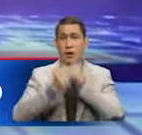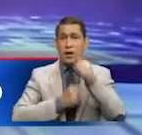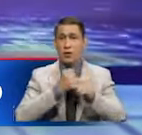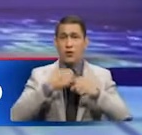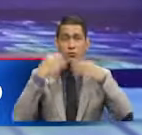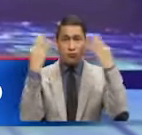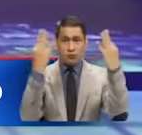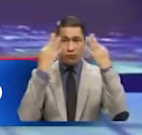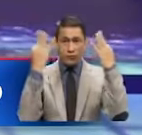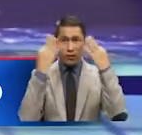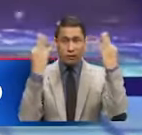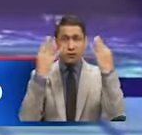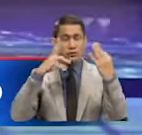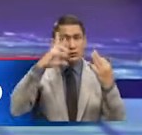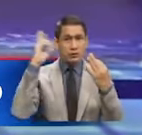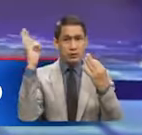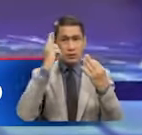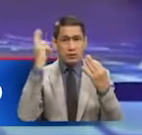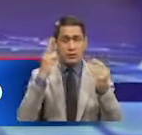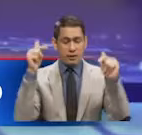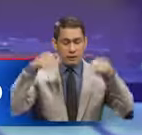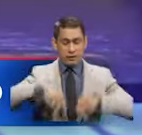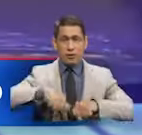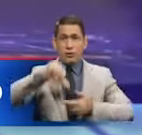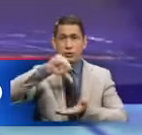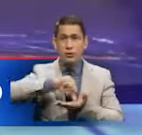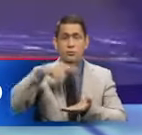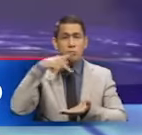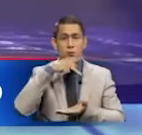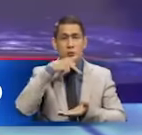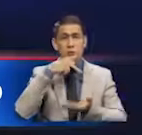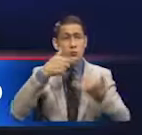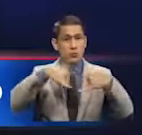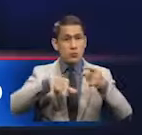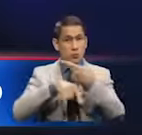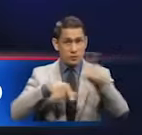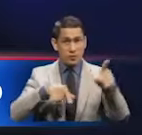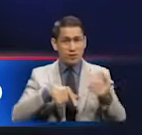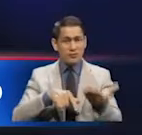cual pues está celebrando directamente acá en el Cantón Puerto Viejo. Voy a volver con ustedes